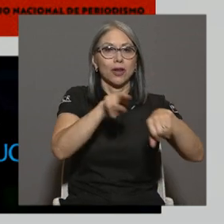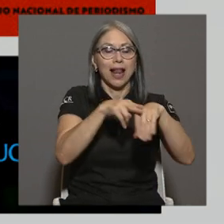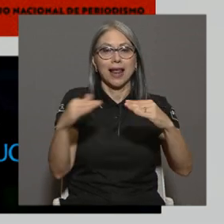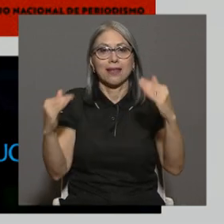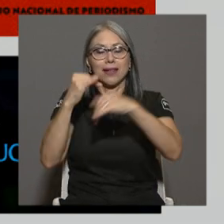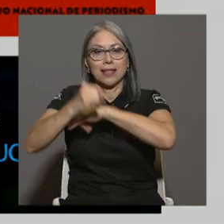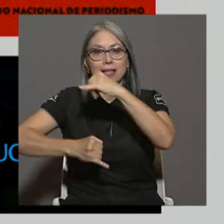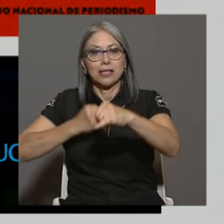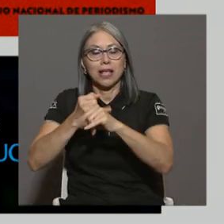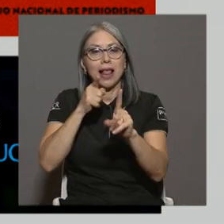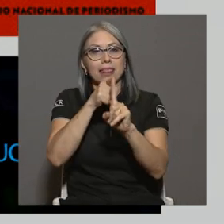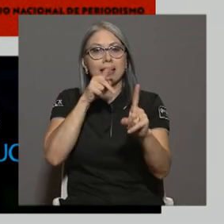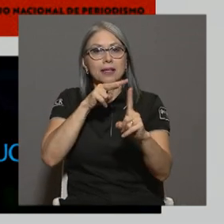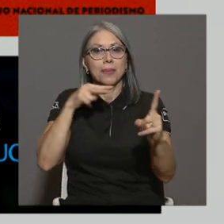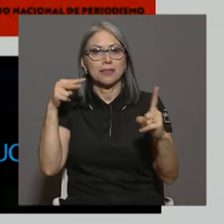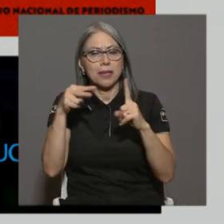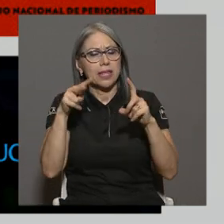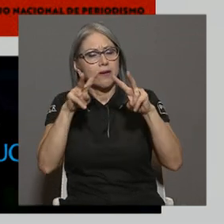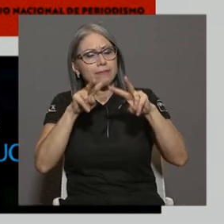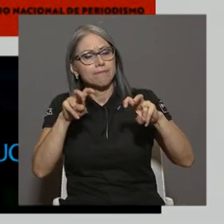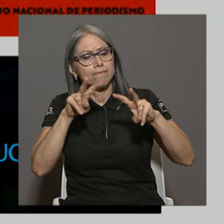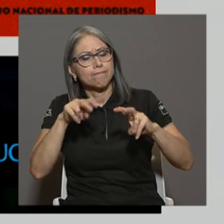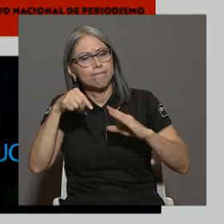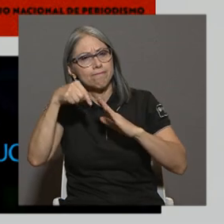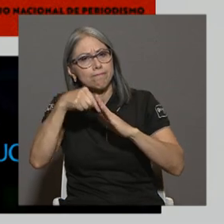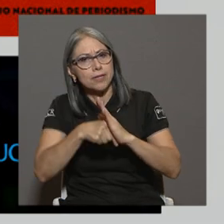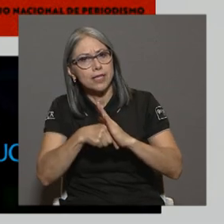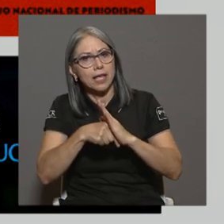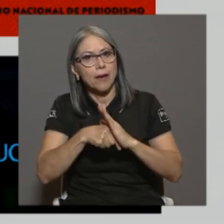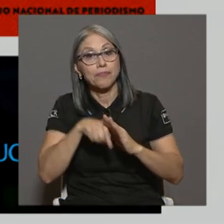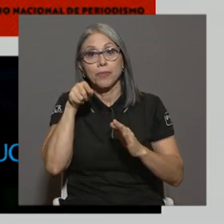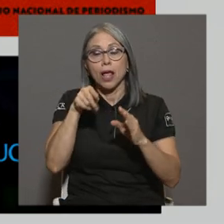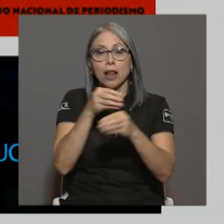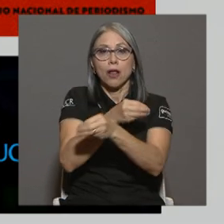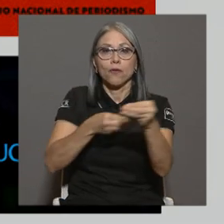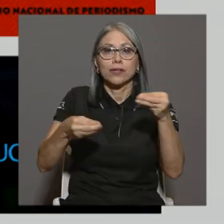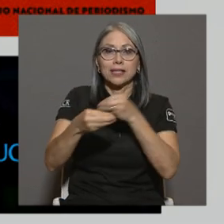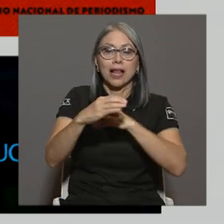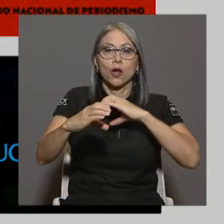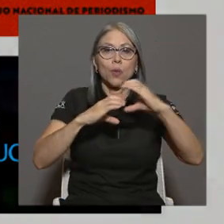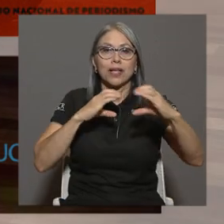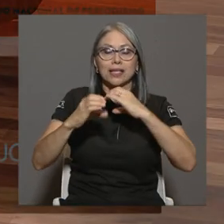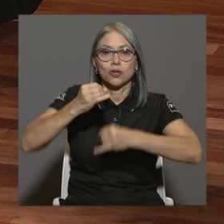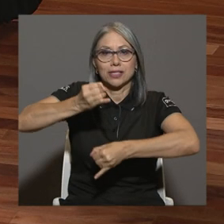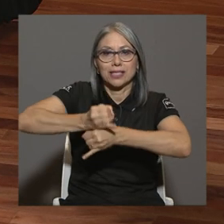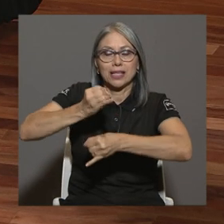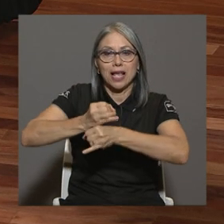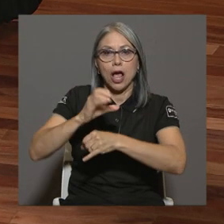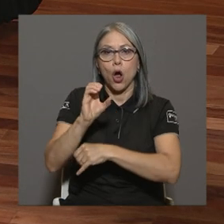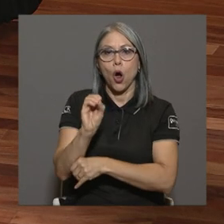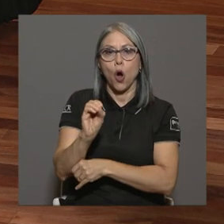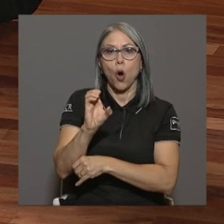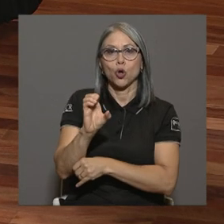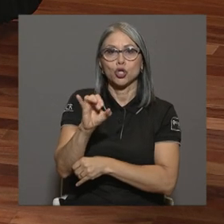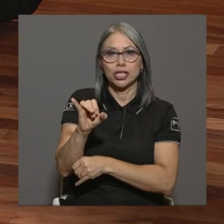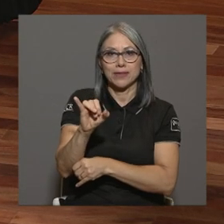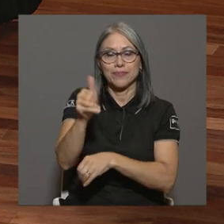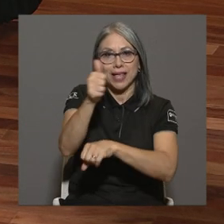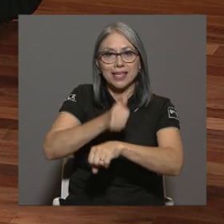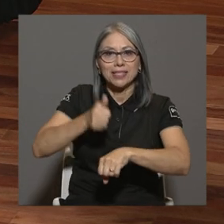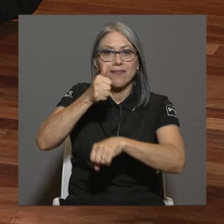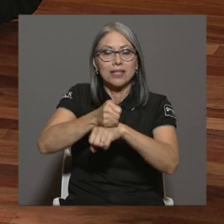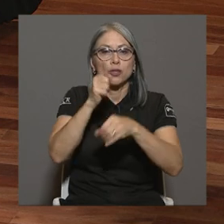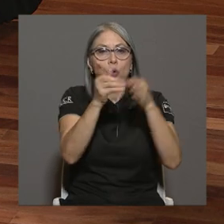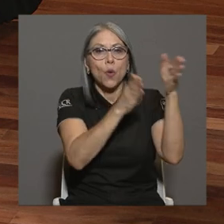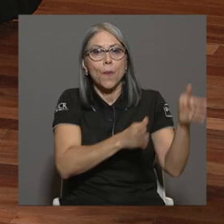perspectiva crítica. En este sentido, la Oficina de Comunicación Institucional, OSI, estableció un